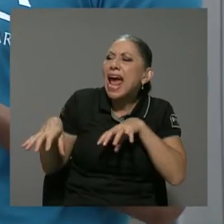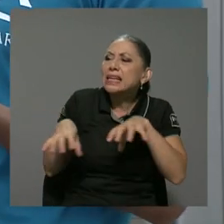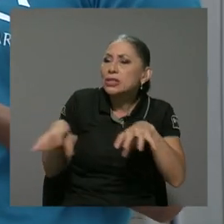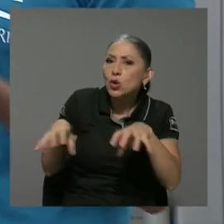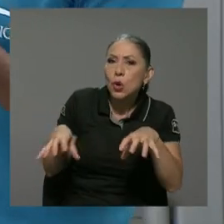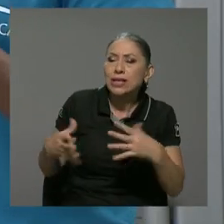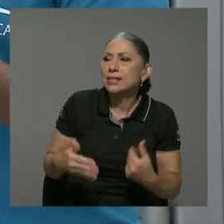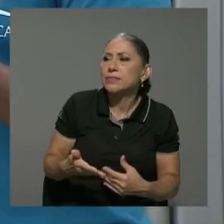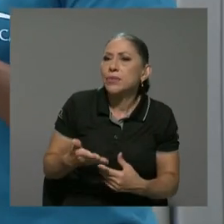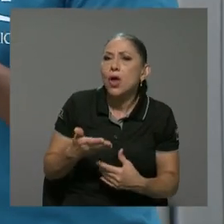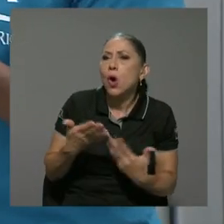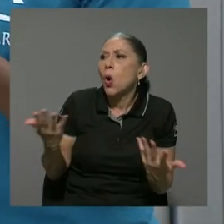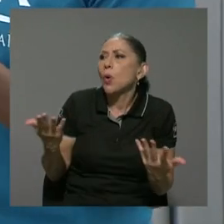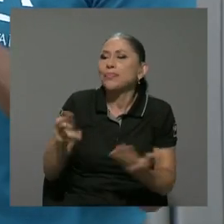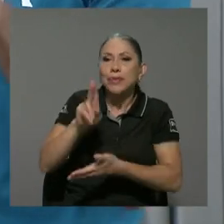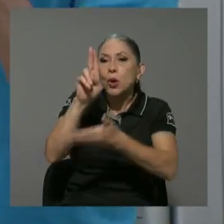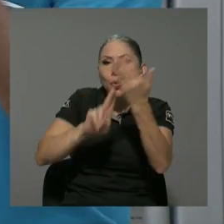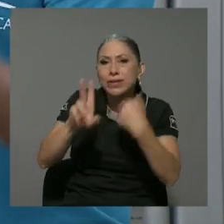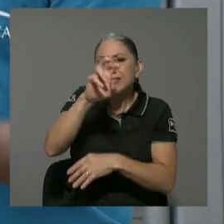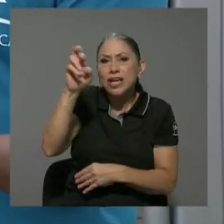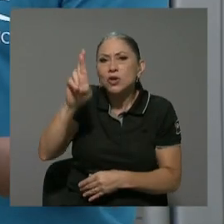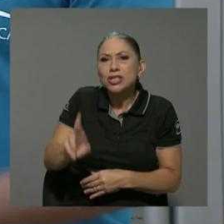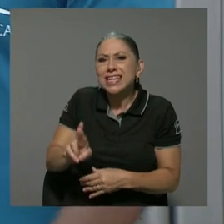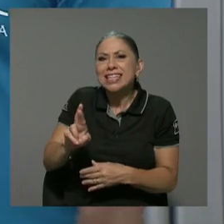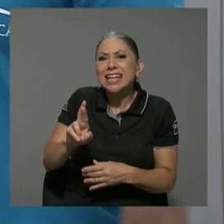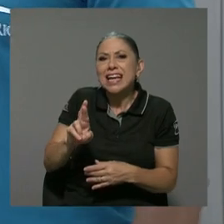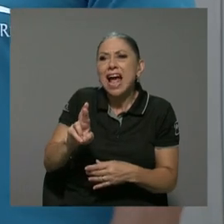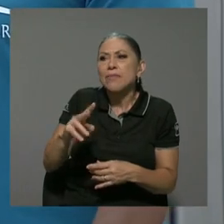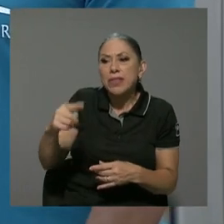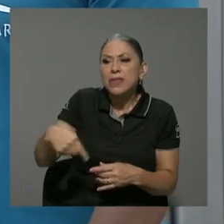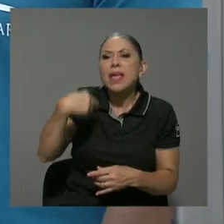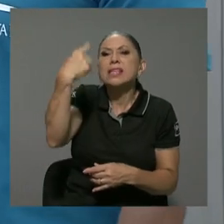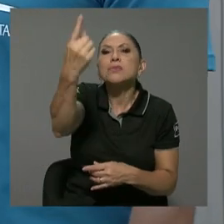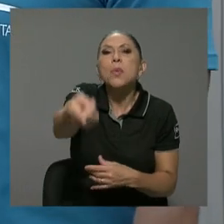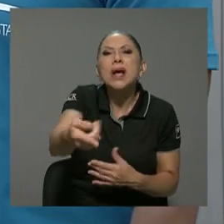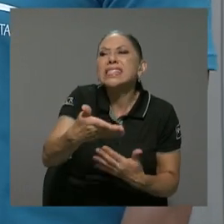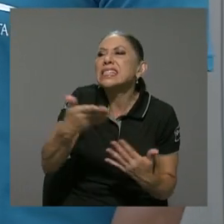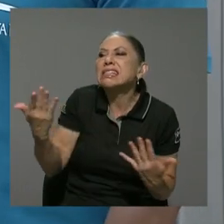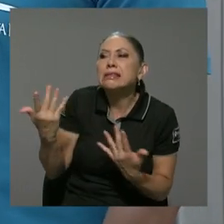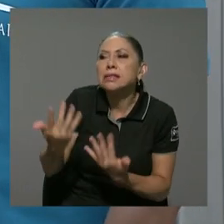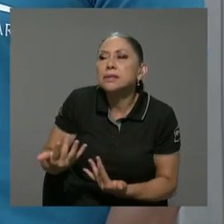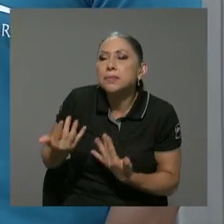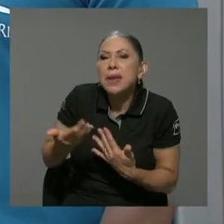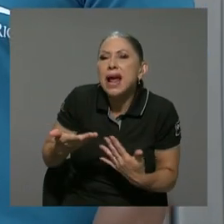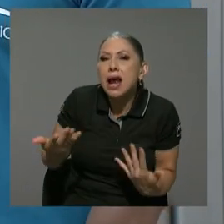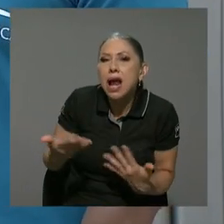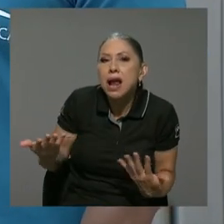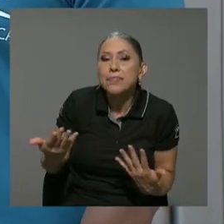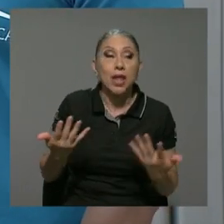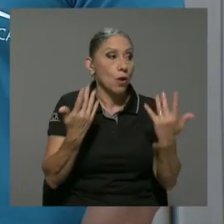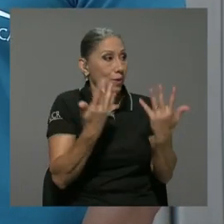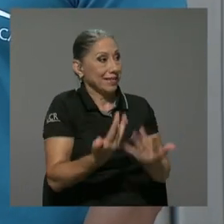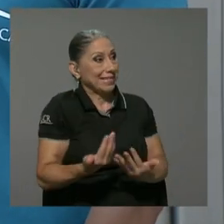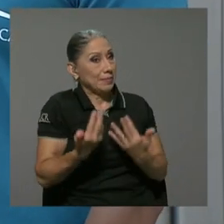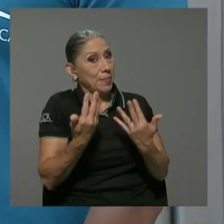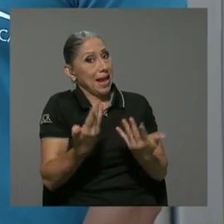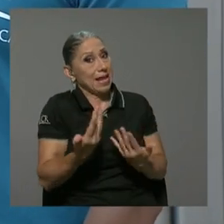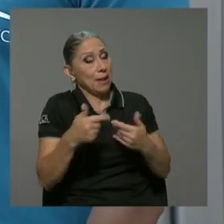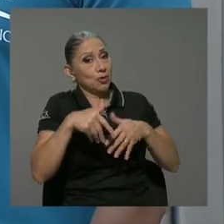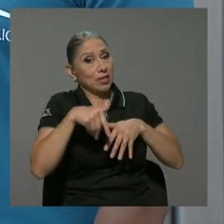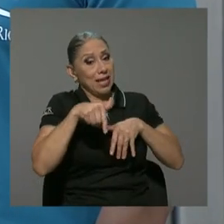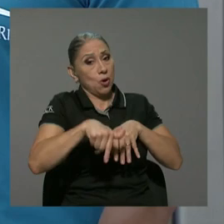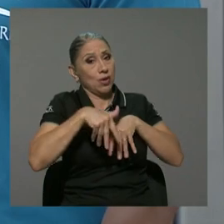esperar de parte de la Universidad de Costa Rica después de hoy? Bueno, esta marcha esperaríamos que a través de todas